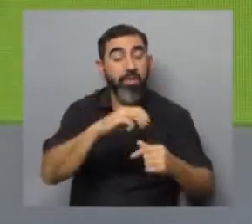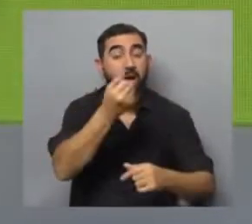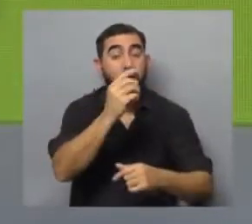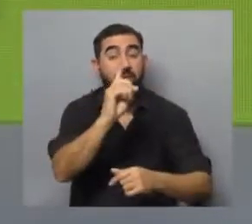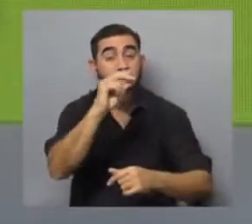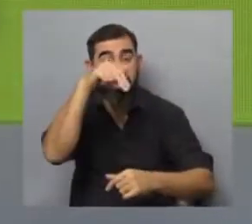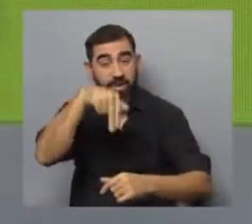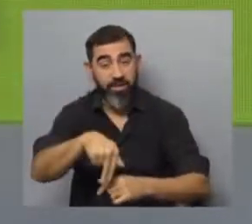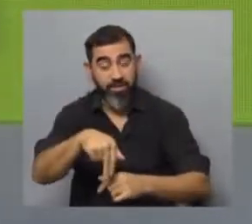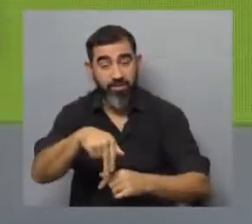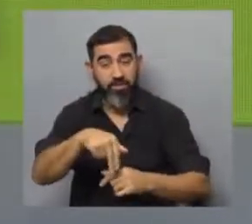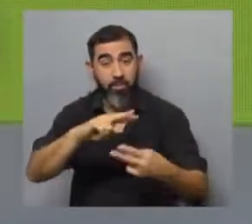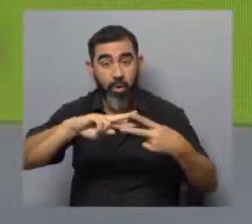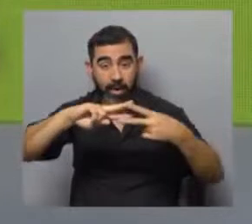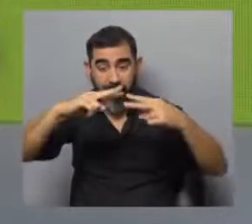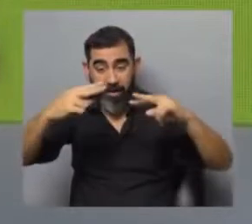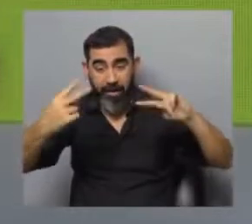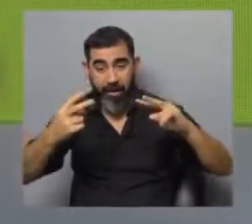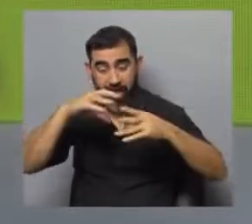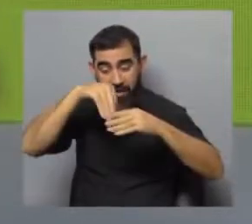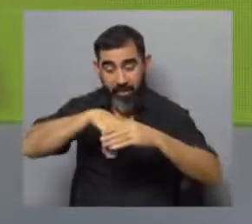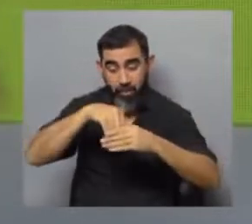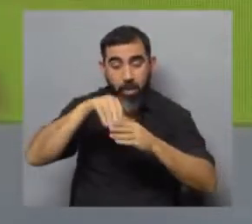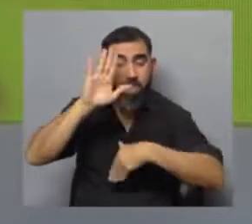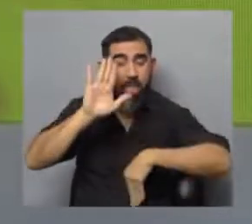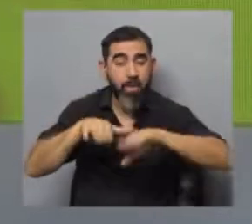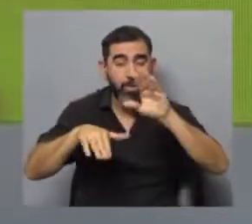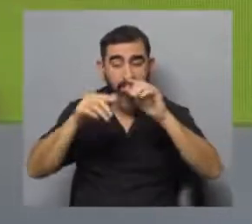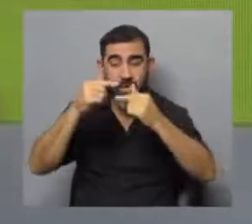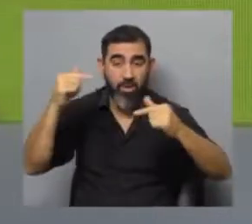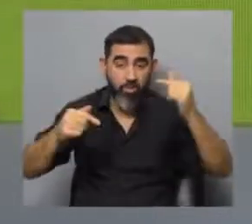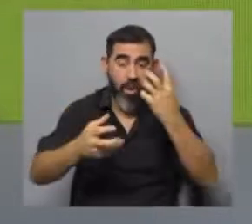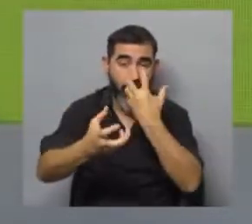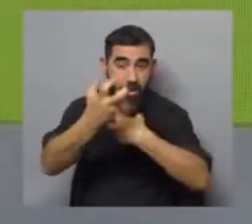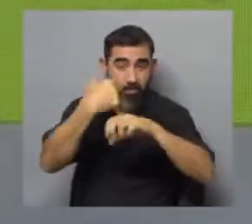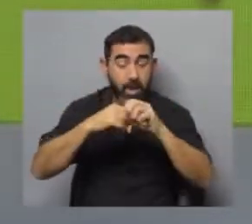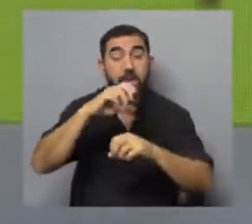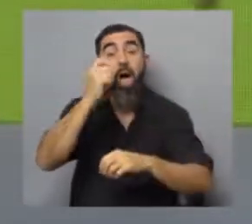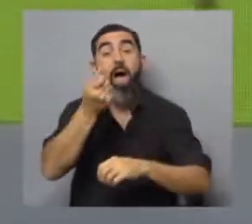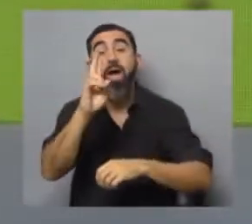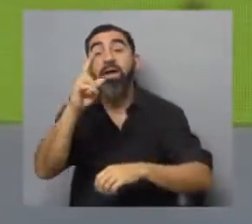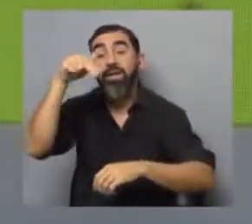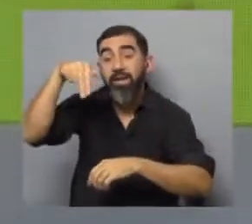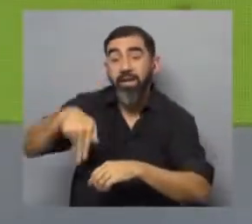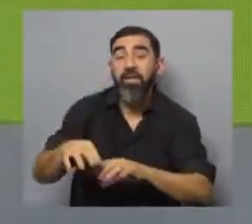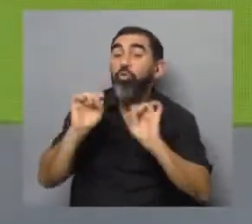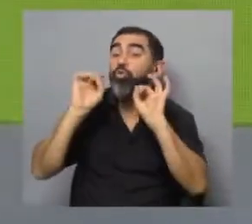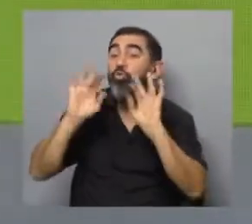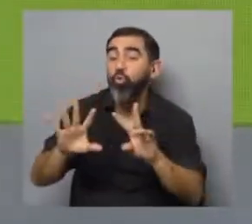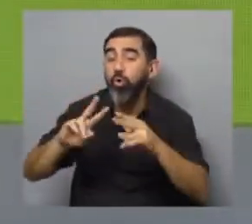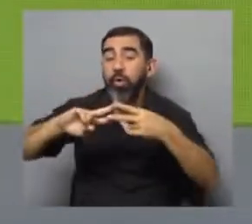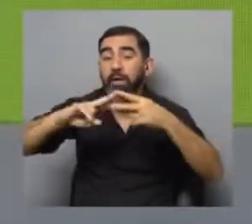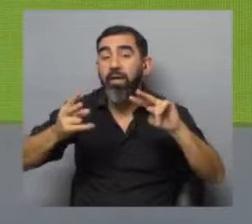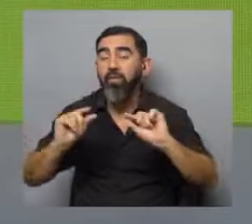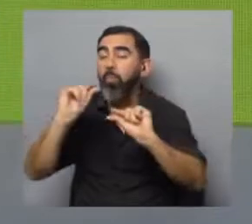que forma, digamos, el genoma de la mayoría de las especies, el ARN solo forma el genoma de